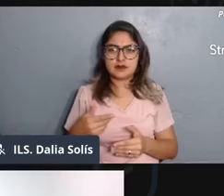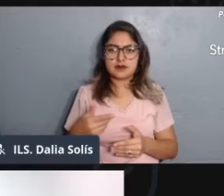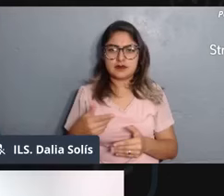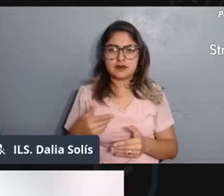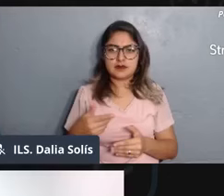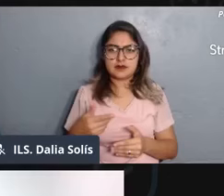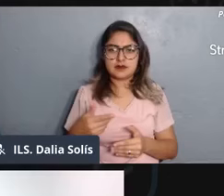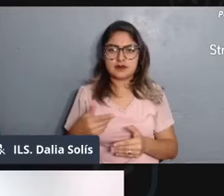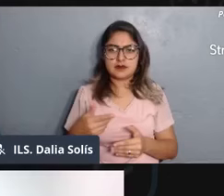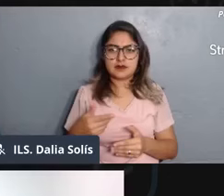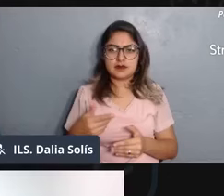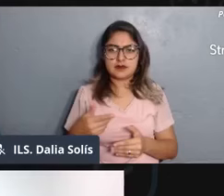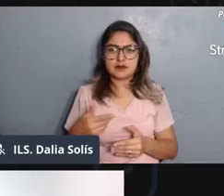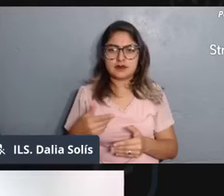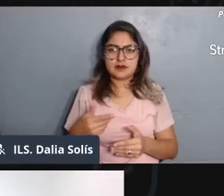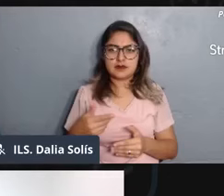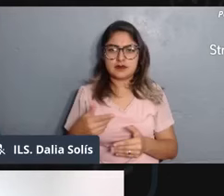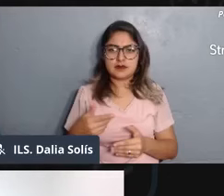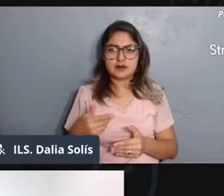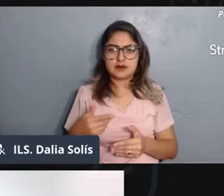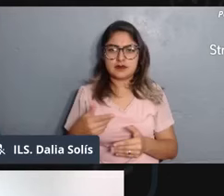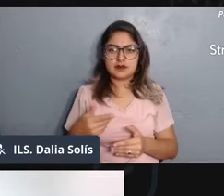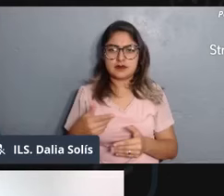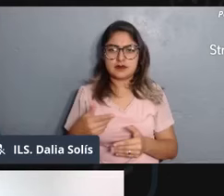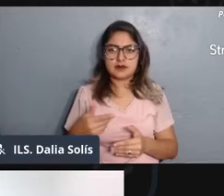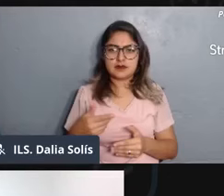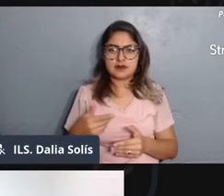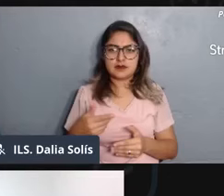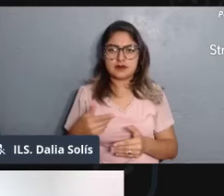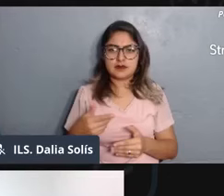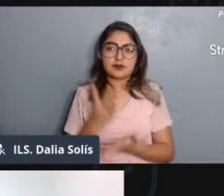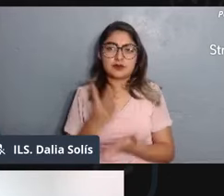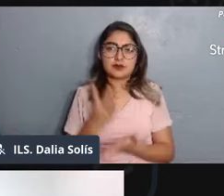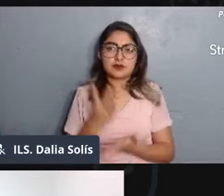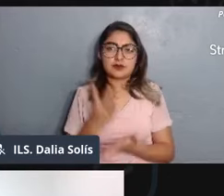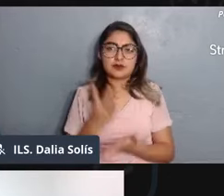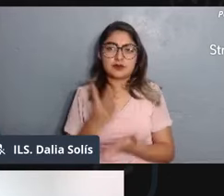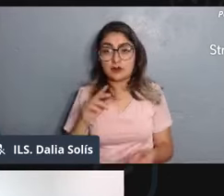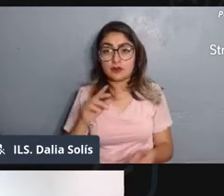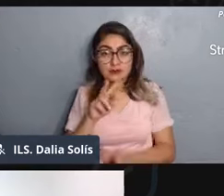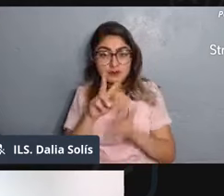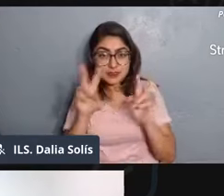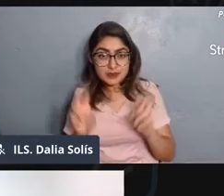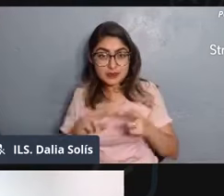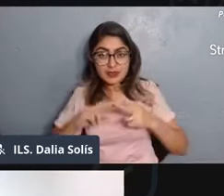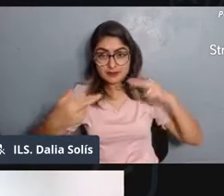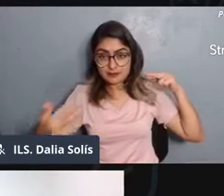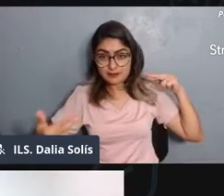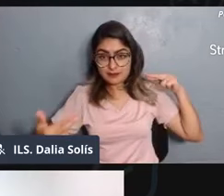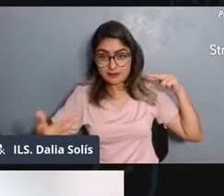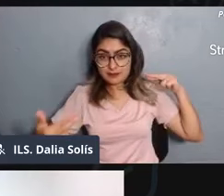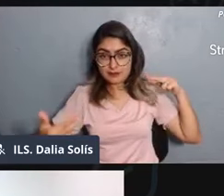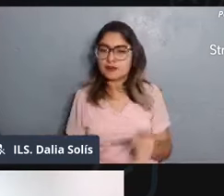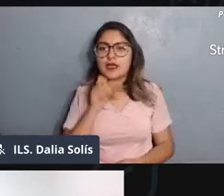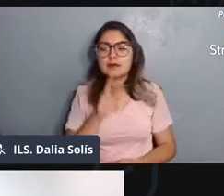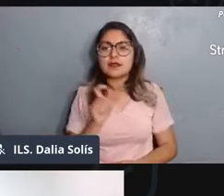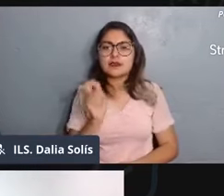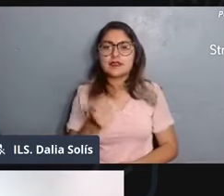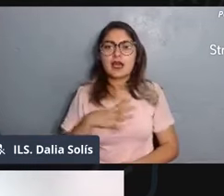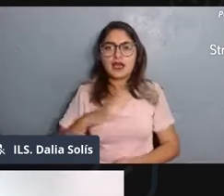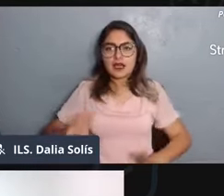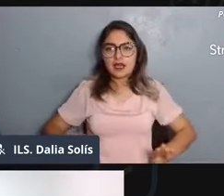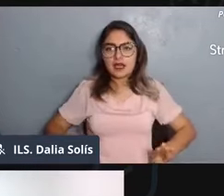relaciones sexuales, sino con las características biológicas que nos diferencian de hombres como de mujeres, las identidades, los papeles de